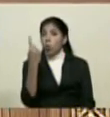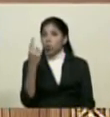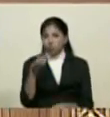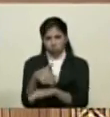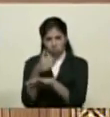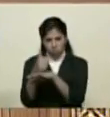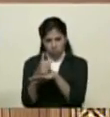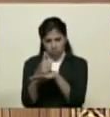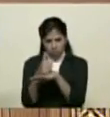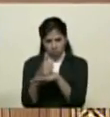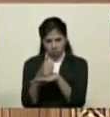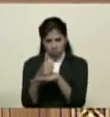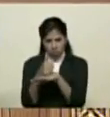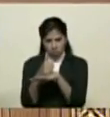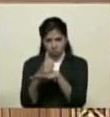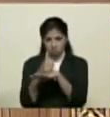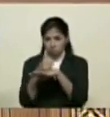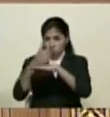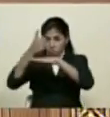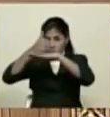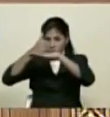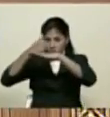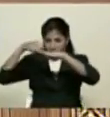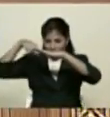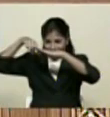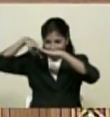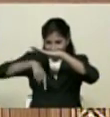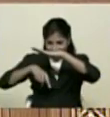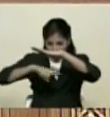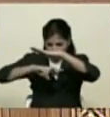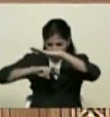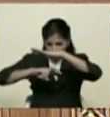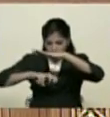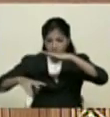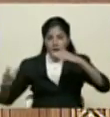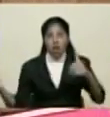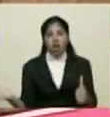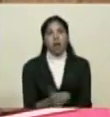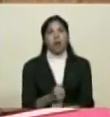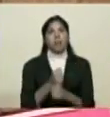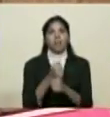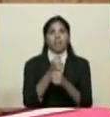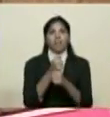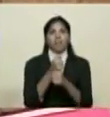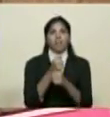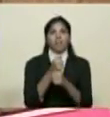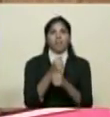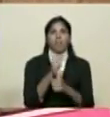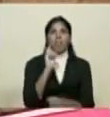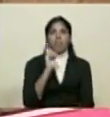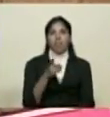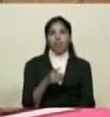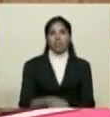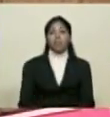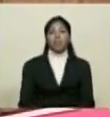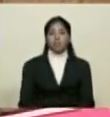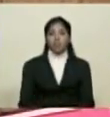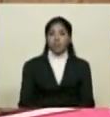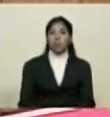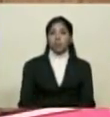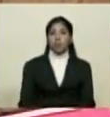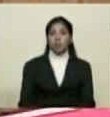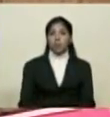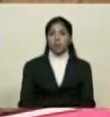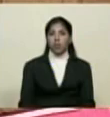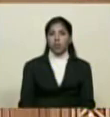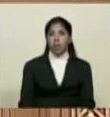¿Y por qué nunca los peces gordos? ¿Por qué nunca aquí hay empresarios que mueven muchísimos capitales y luego los lavan